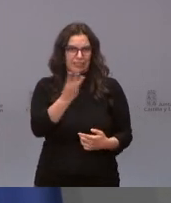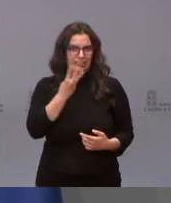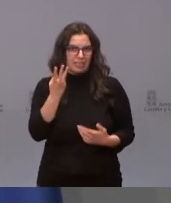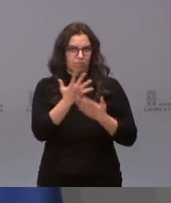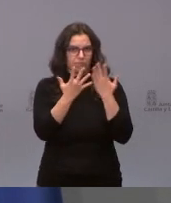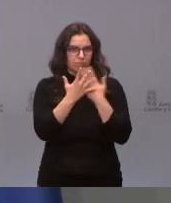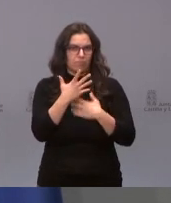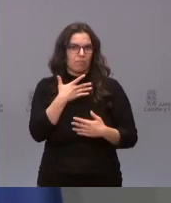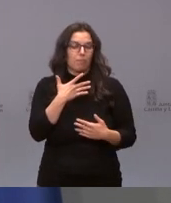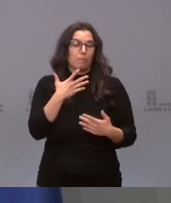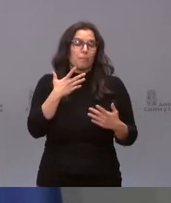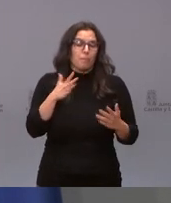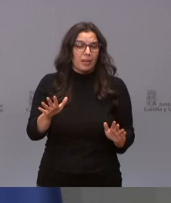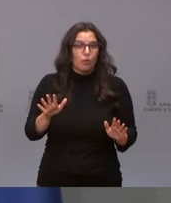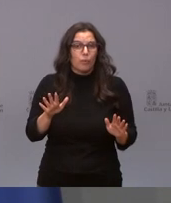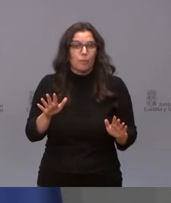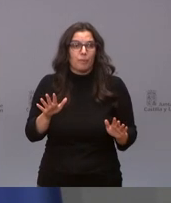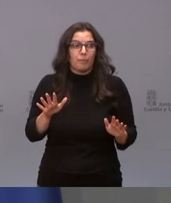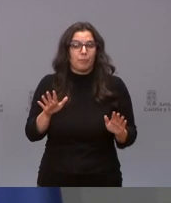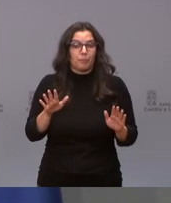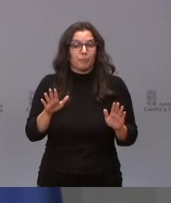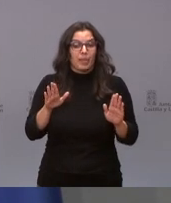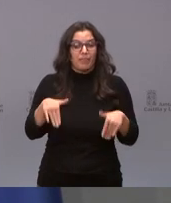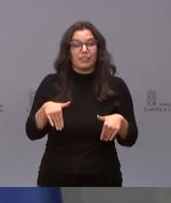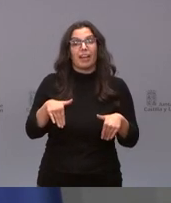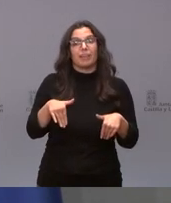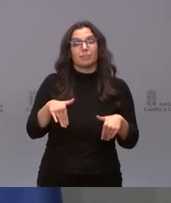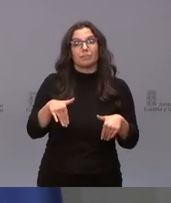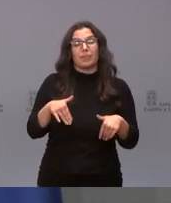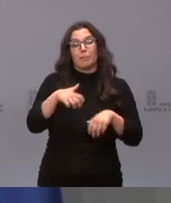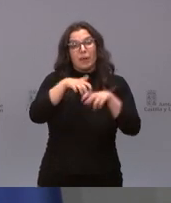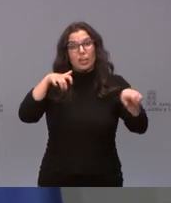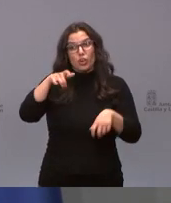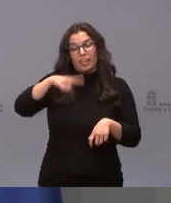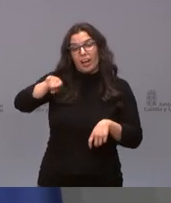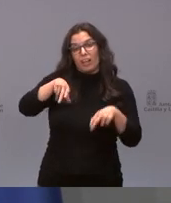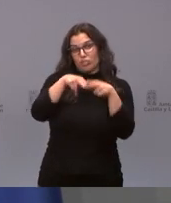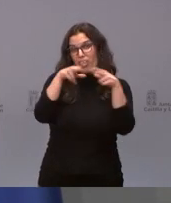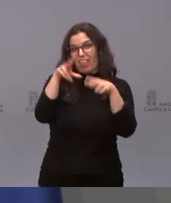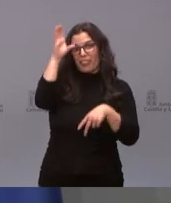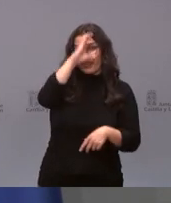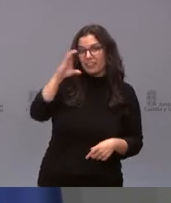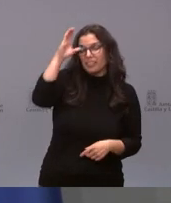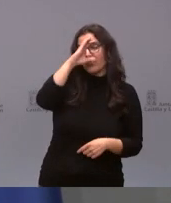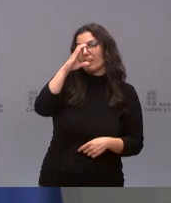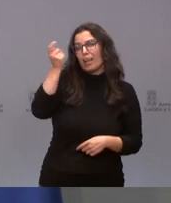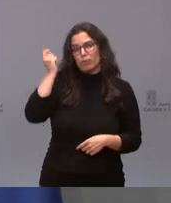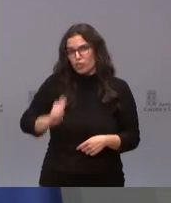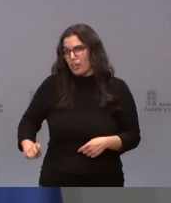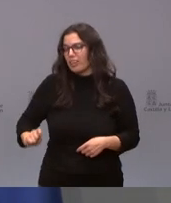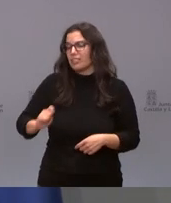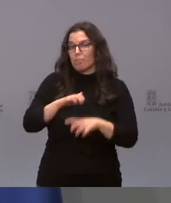la demanda de las de gran parte de las sociedades científicas y la demanda de muchos profesionales